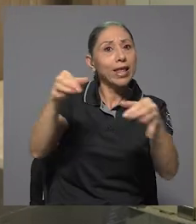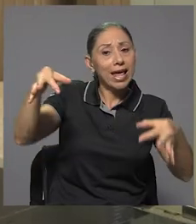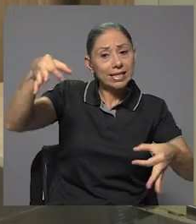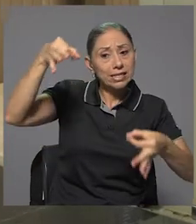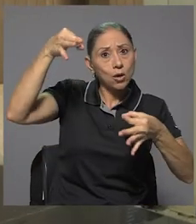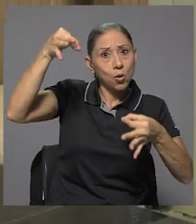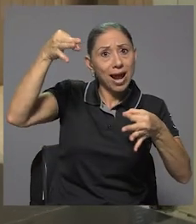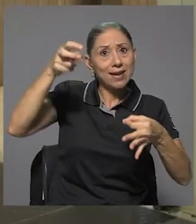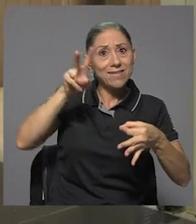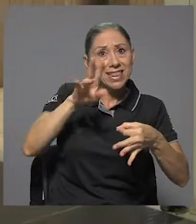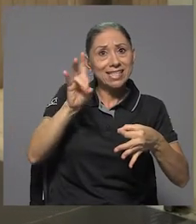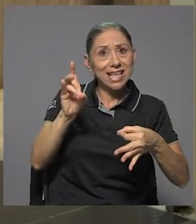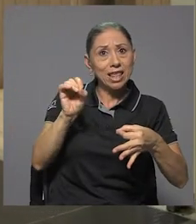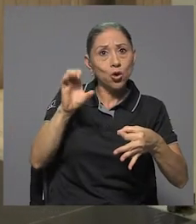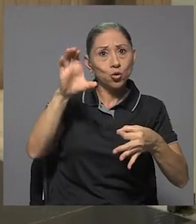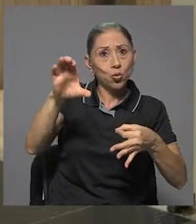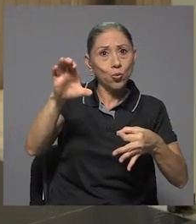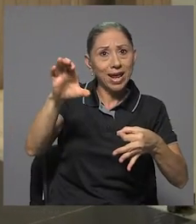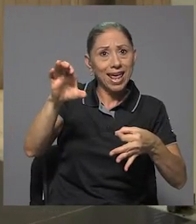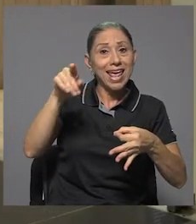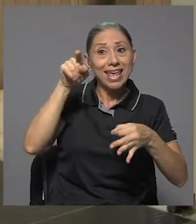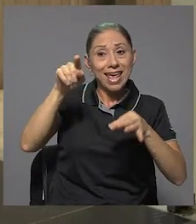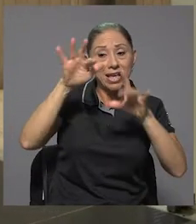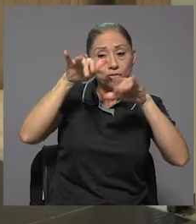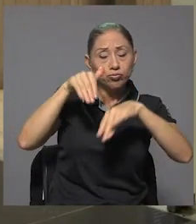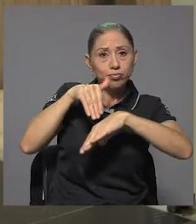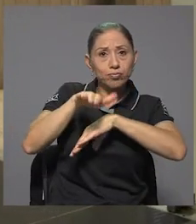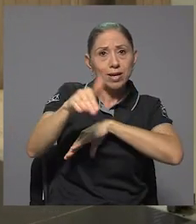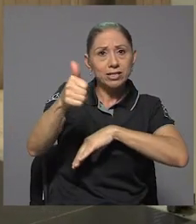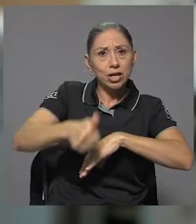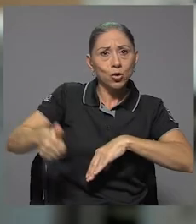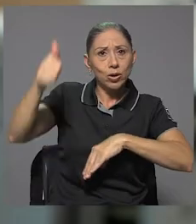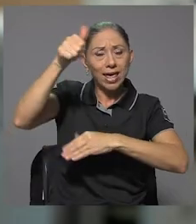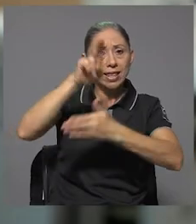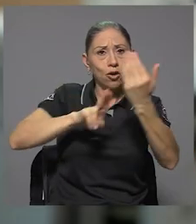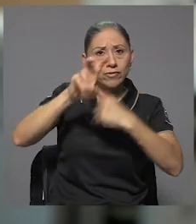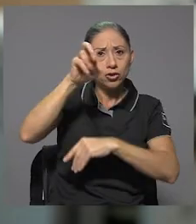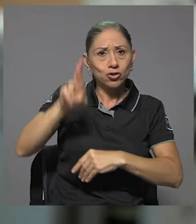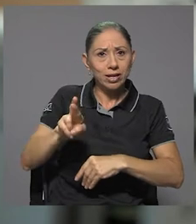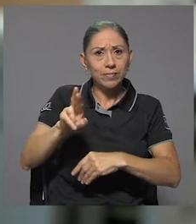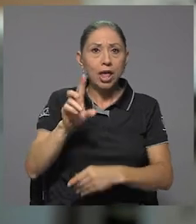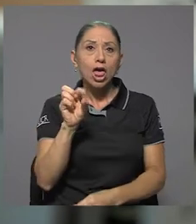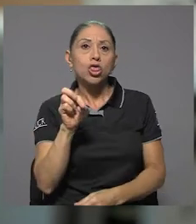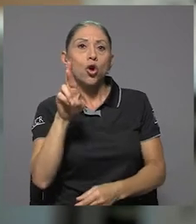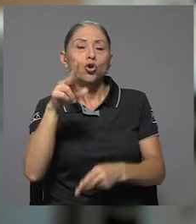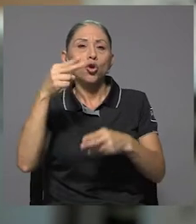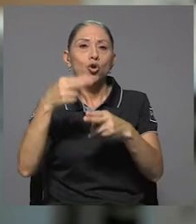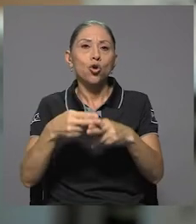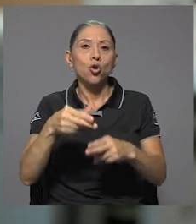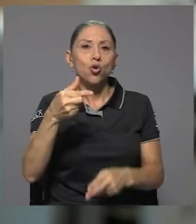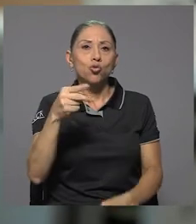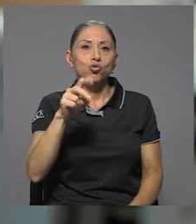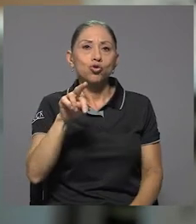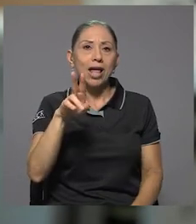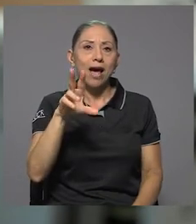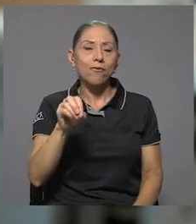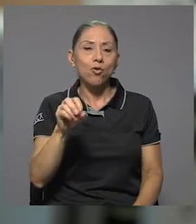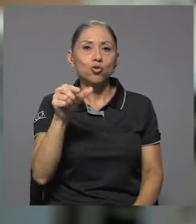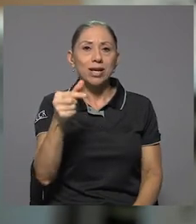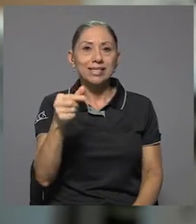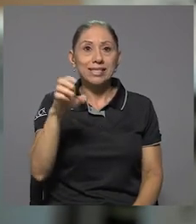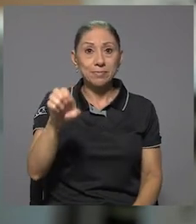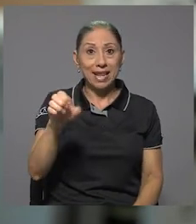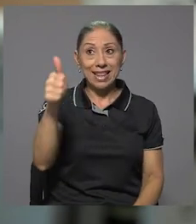el 27 de octubre por la Rectoría de la Universidad de Costa Rica. Según expuso el doctor Gustavo Gutiérrez Espeleta, rector